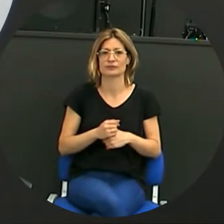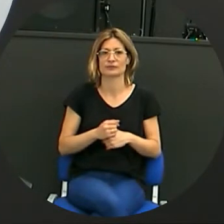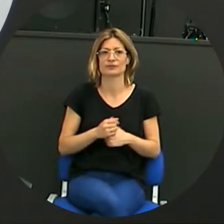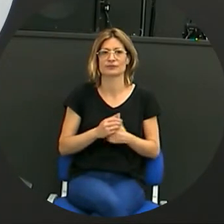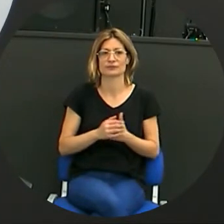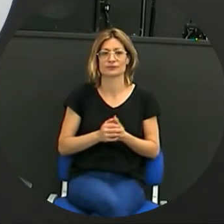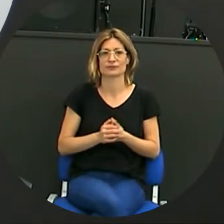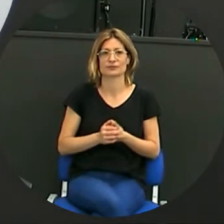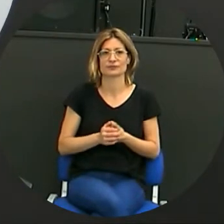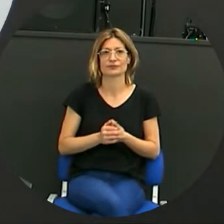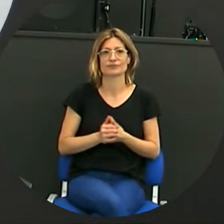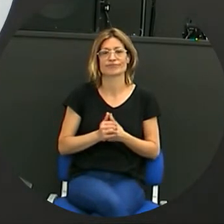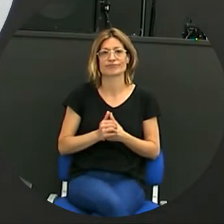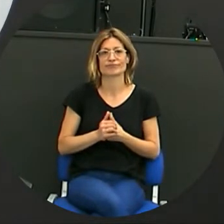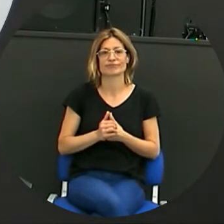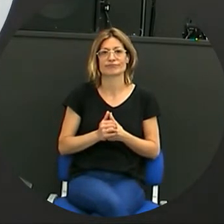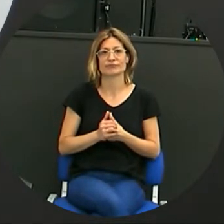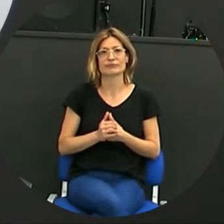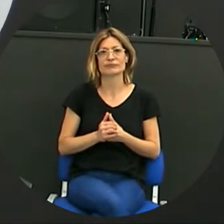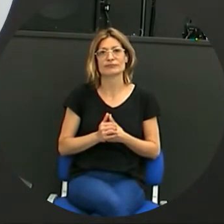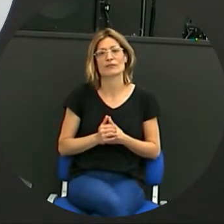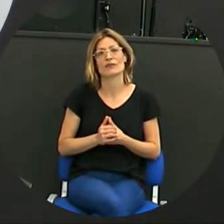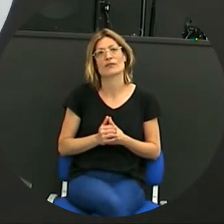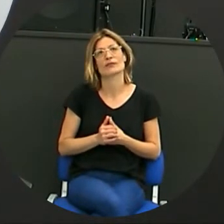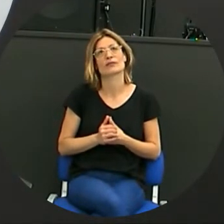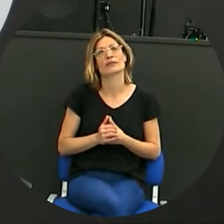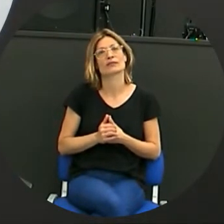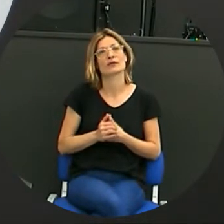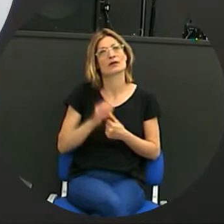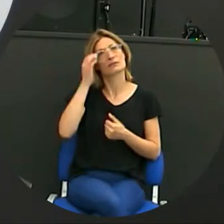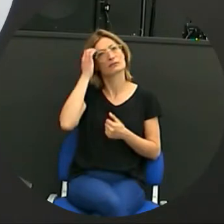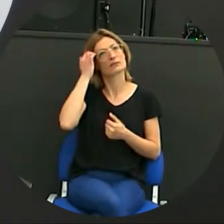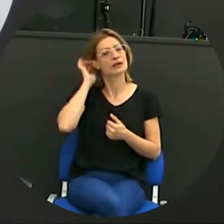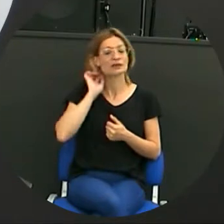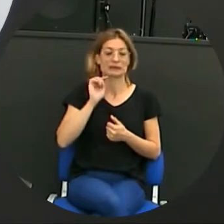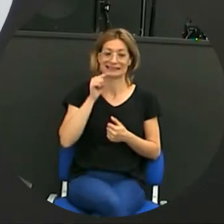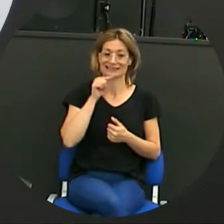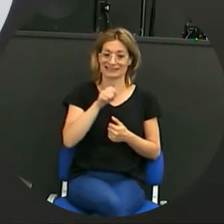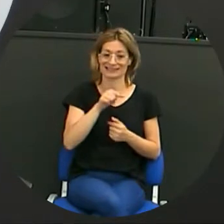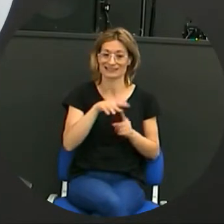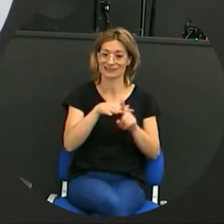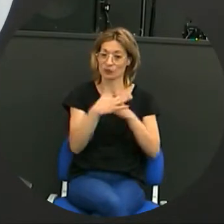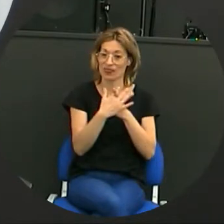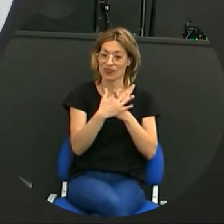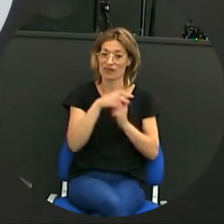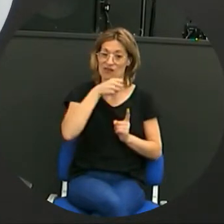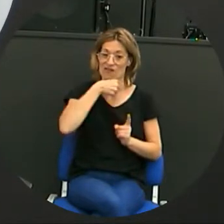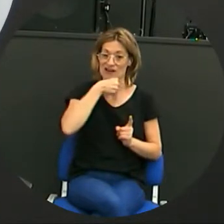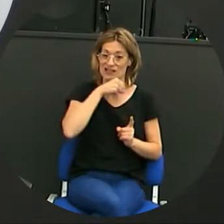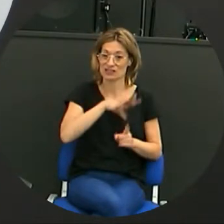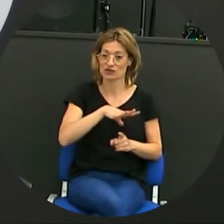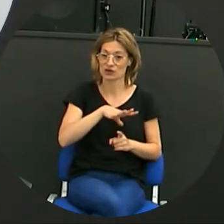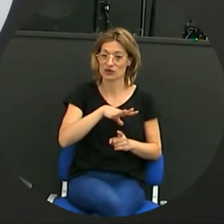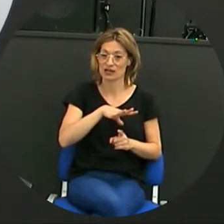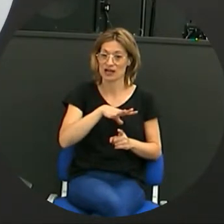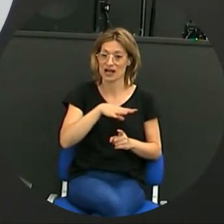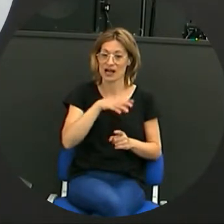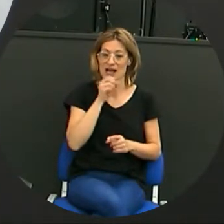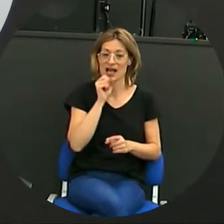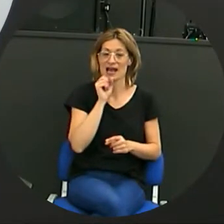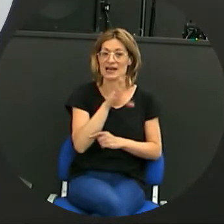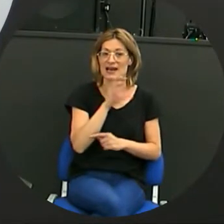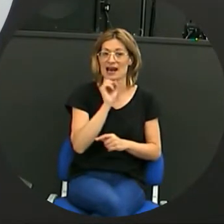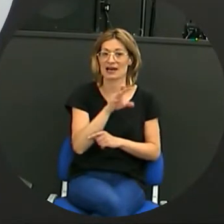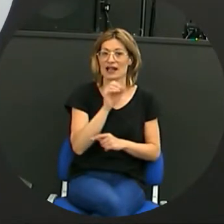1, 28. Así que ese acontecimiento histórico narrado por Moisés en el libro